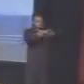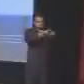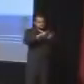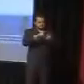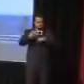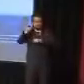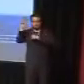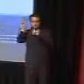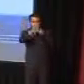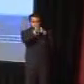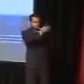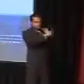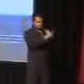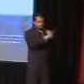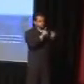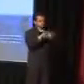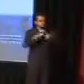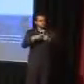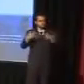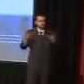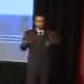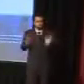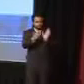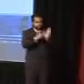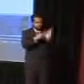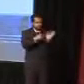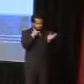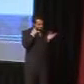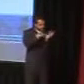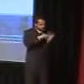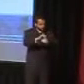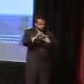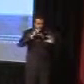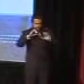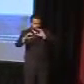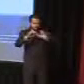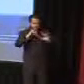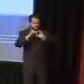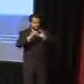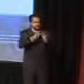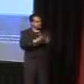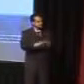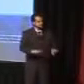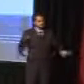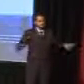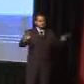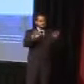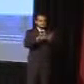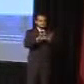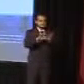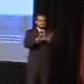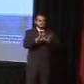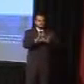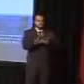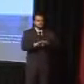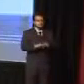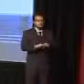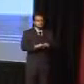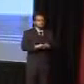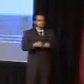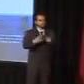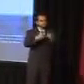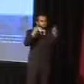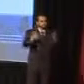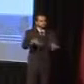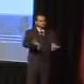de los medios de comunicación es fundamental para la mercadotecnia y las campañas pero el papel que han jugado